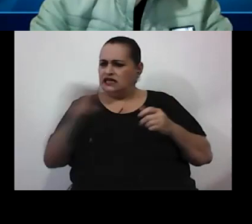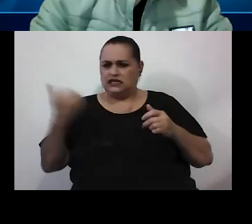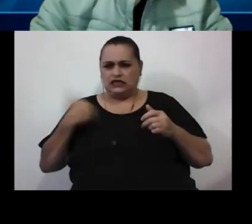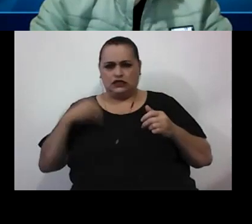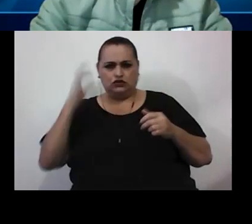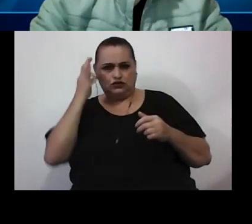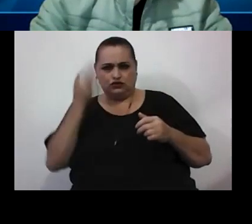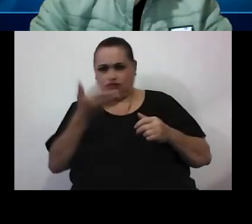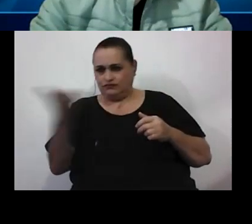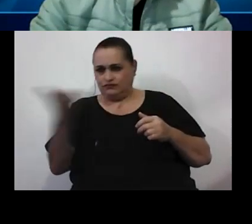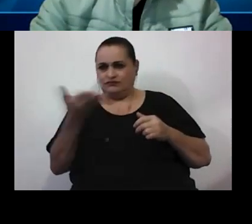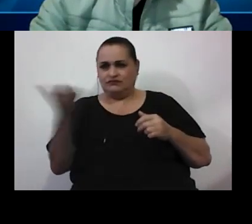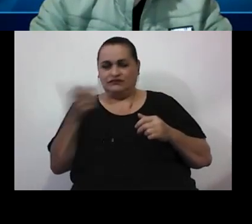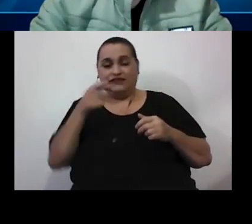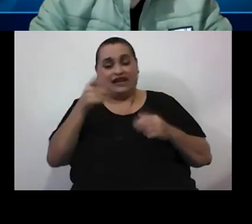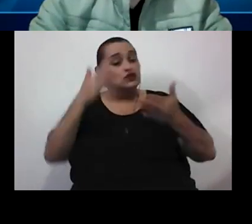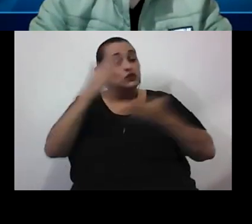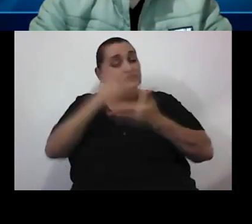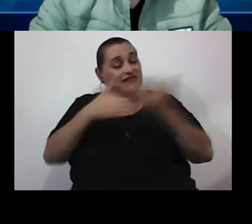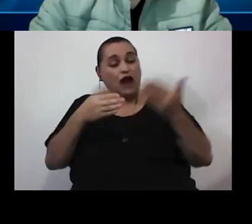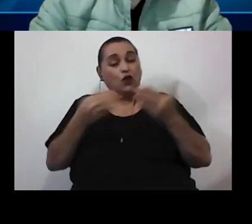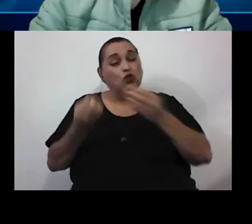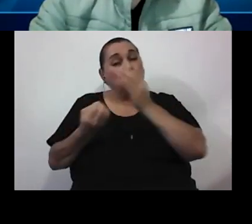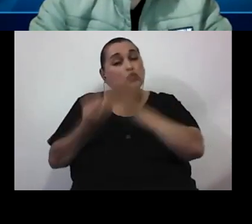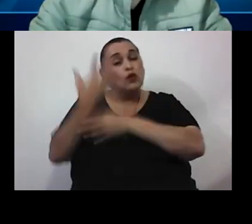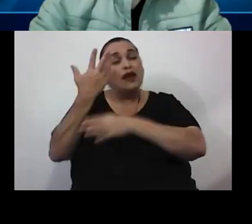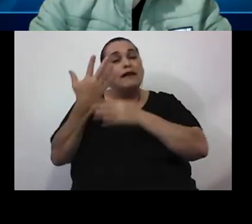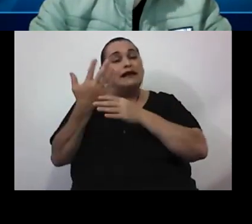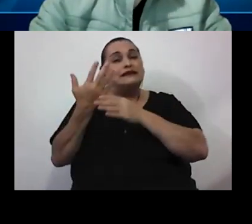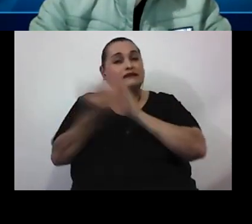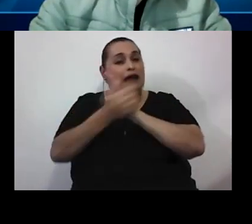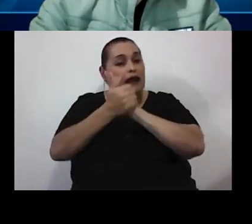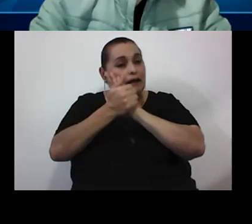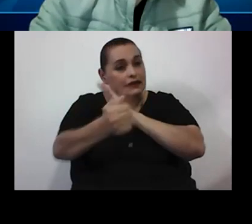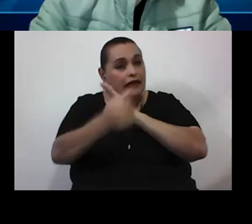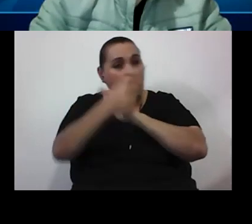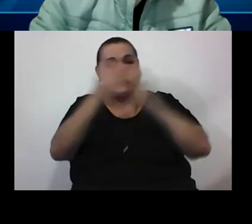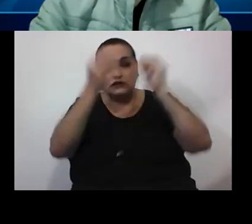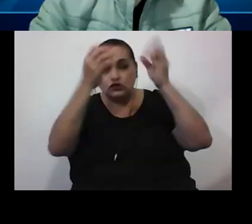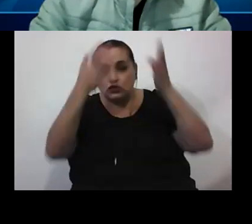es algo que en las nuevas competencias de las personas docentes, en las mallas